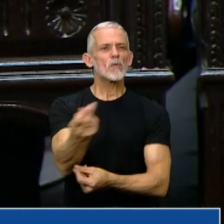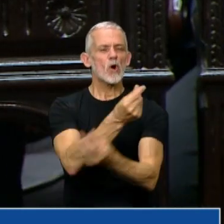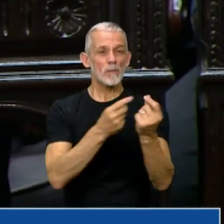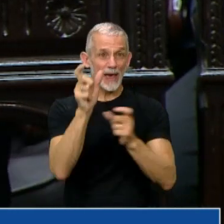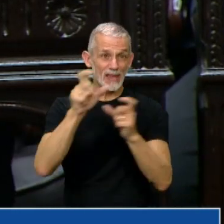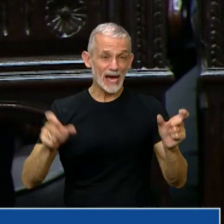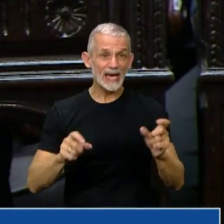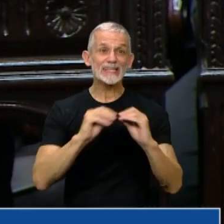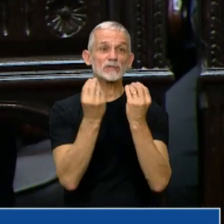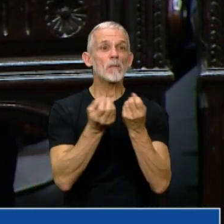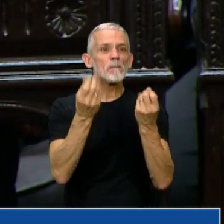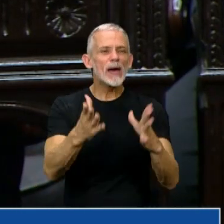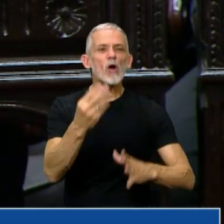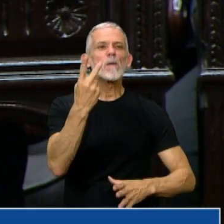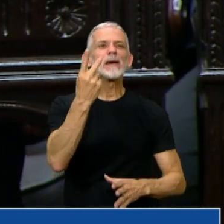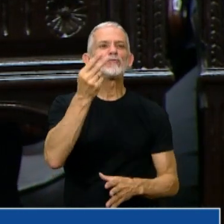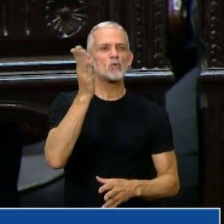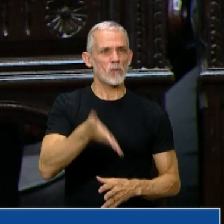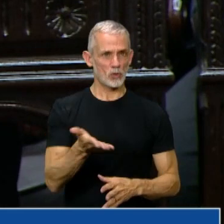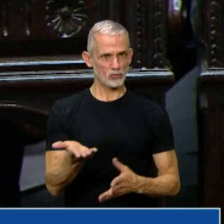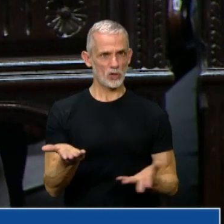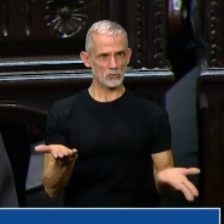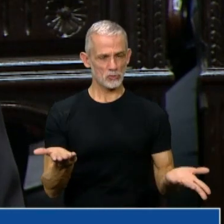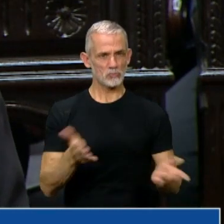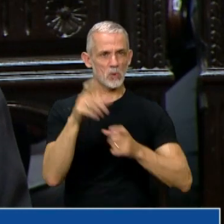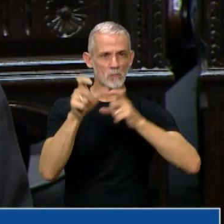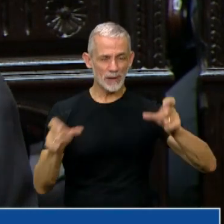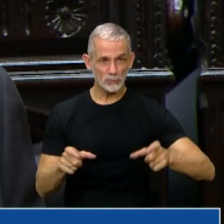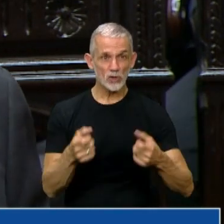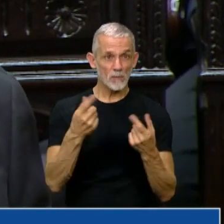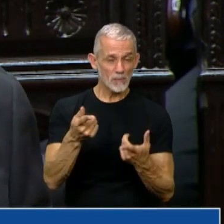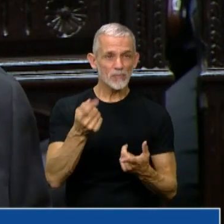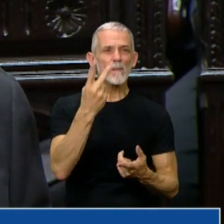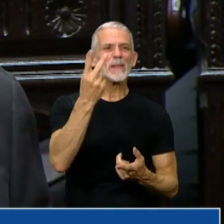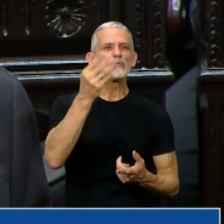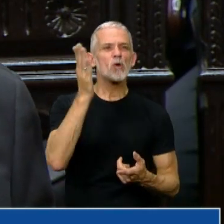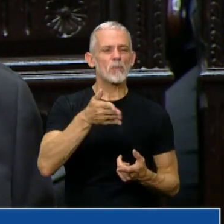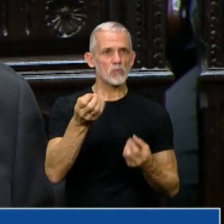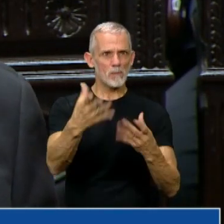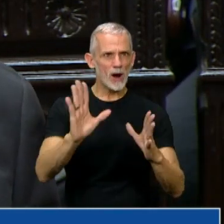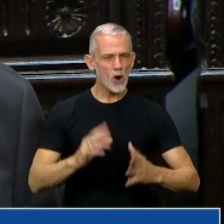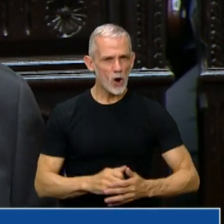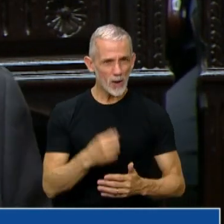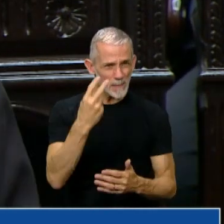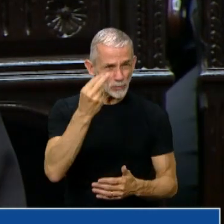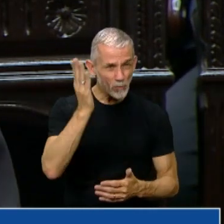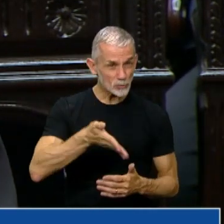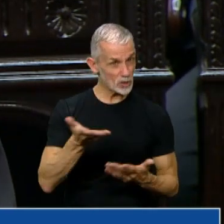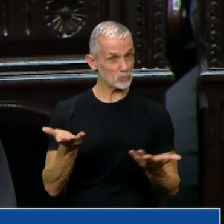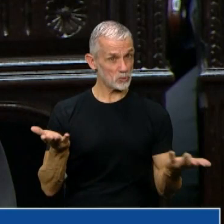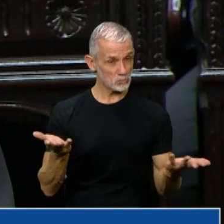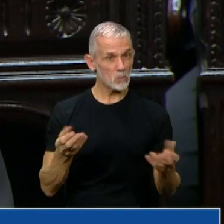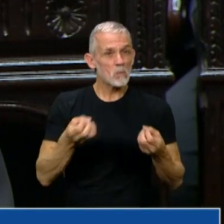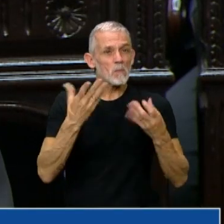adquisitivo del 21% para los sujetos alcanzados, 21%